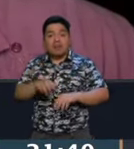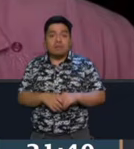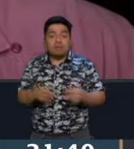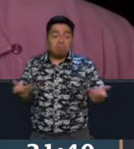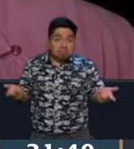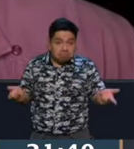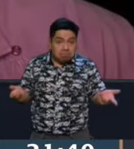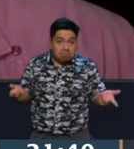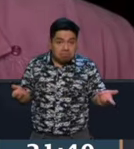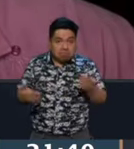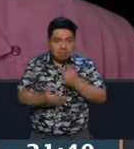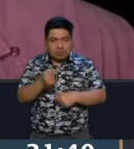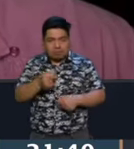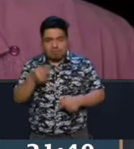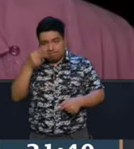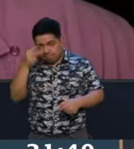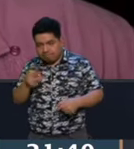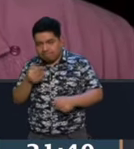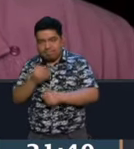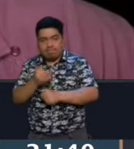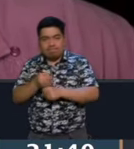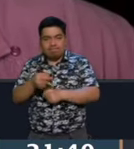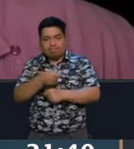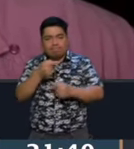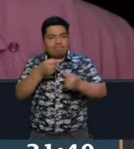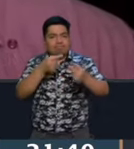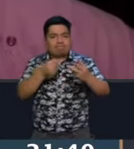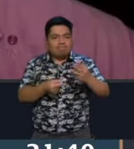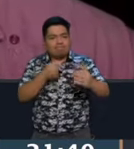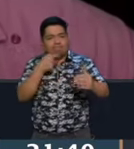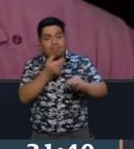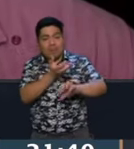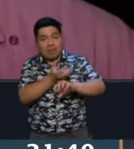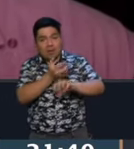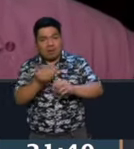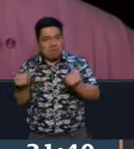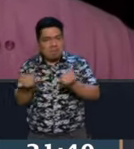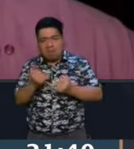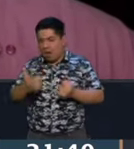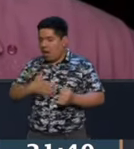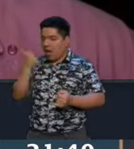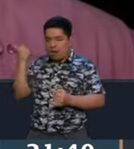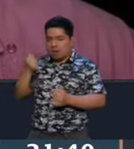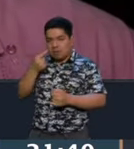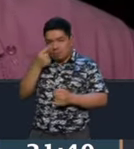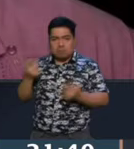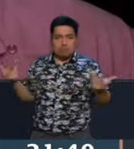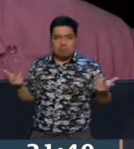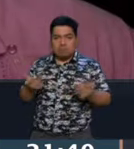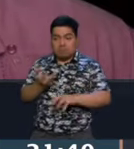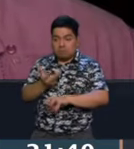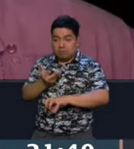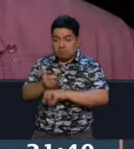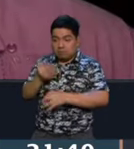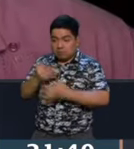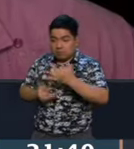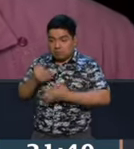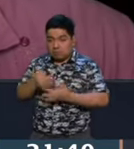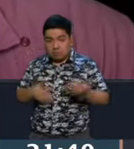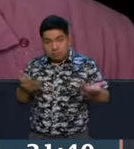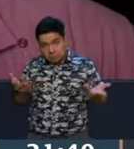bueno, por esta razón México le ha ganado demandas incluso al mismísimo Estados Unidos en cortes estadounidenses, que no es poca cosa y no es cosa